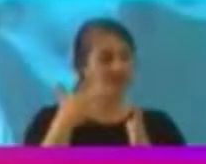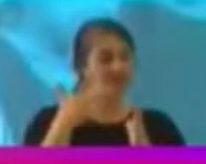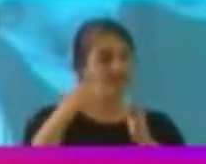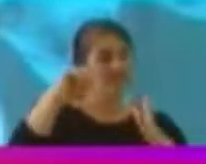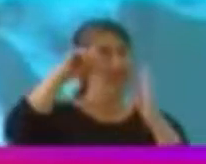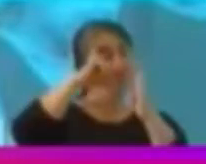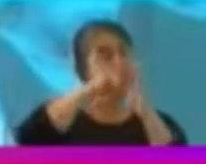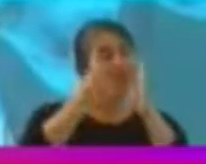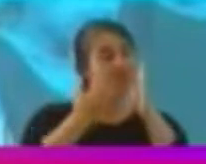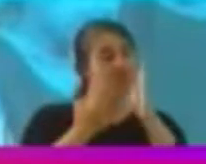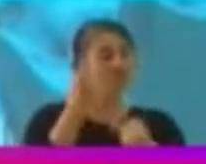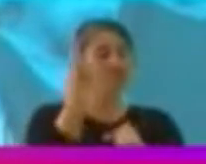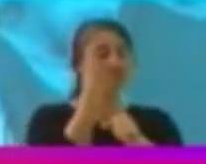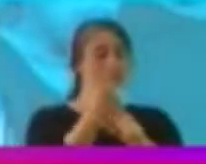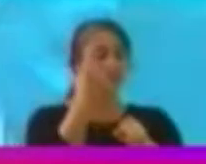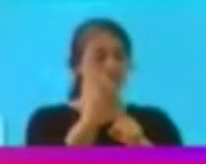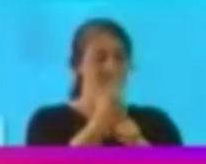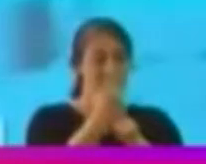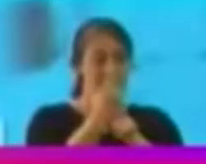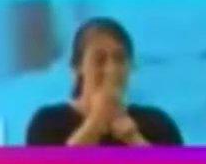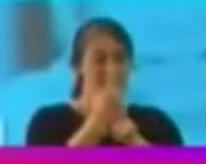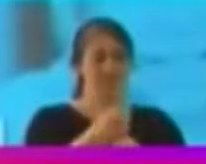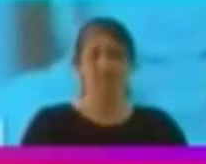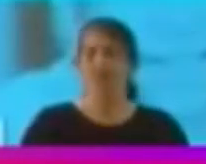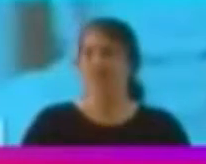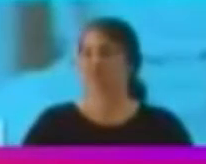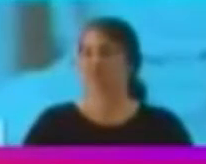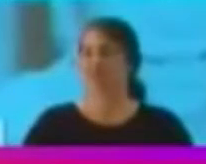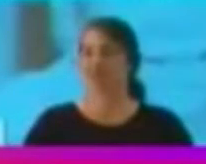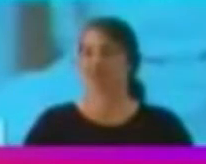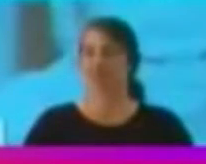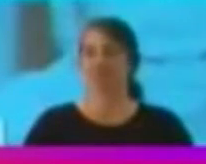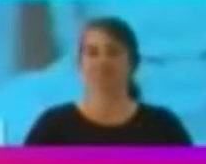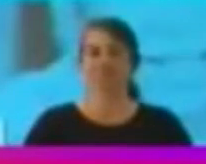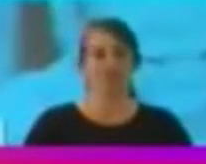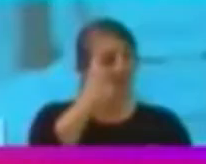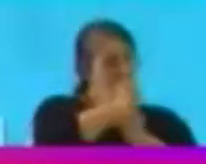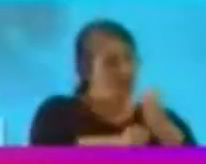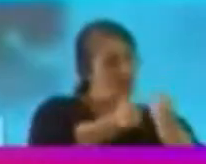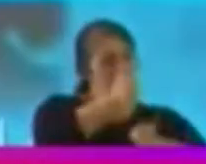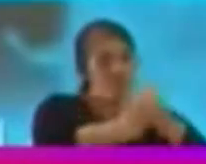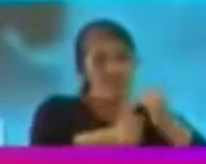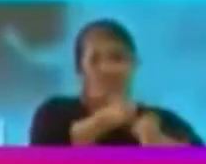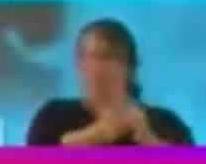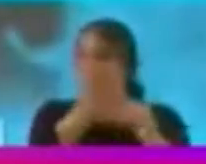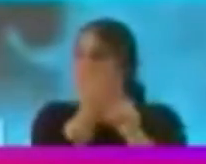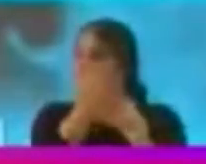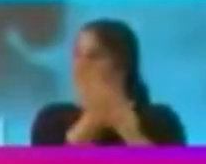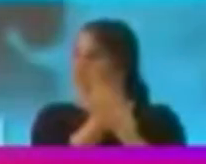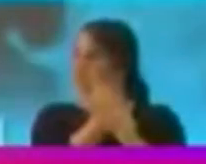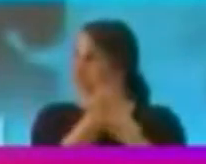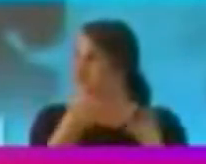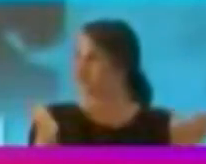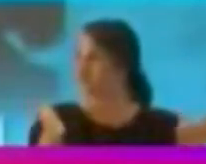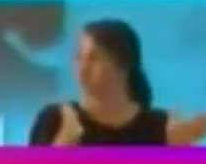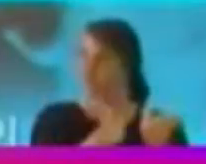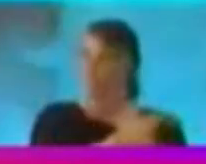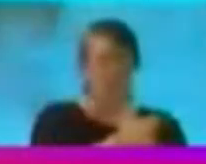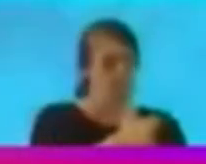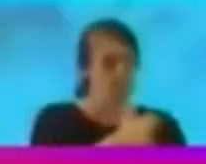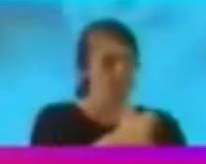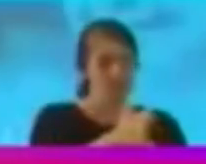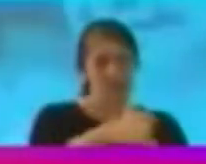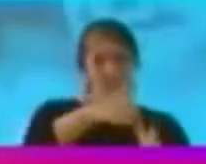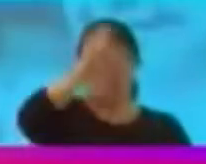Primero debo decirle que los ejes estratégicos del plan quinquenal, así como sus objetivos y sus metas, están alineados